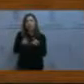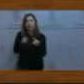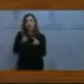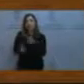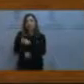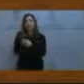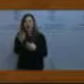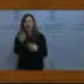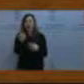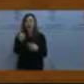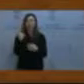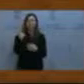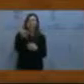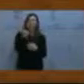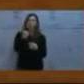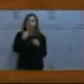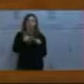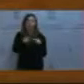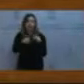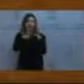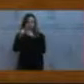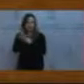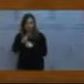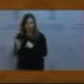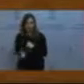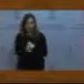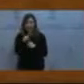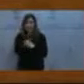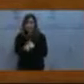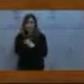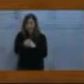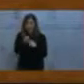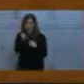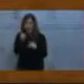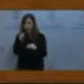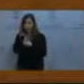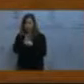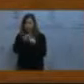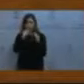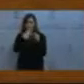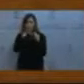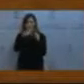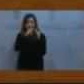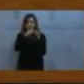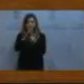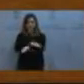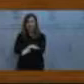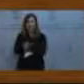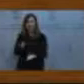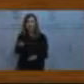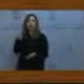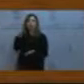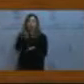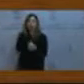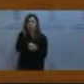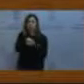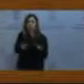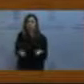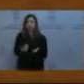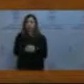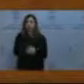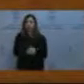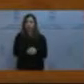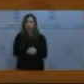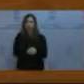tiene la suerte de que la mayor parte del dinero de la política de vivienda la pone el Estado. Y yo creo que, bueno, cuentan siempre con esa